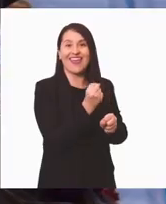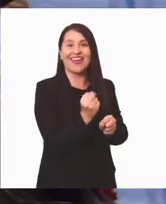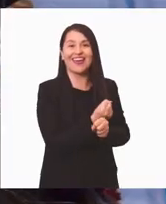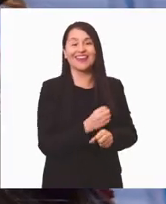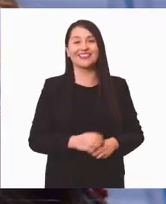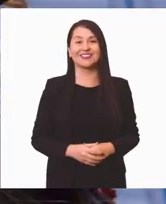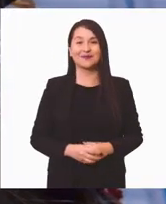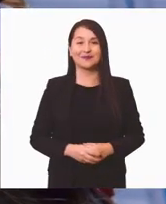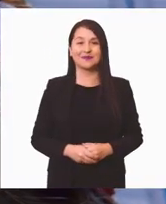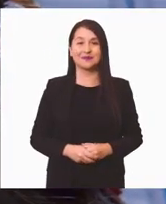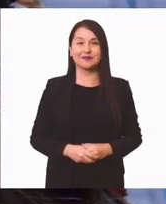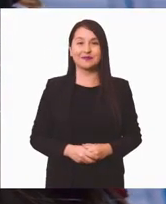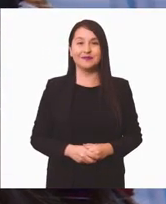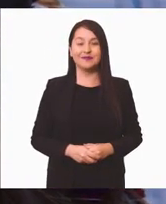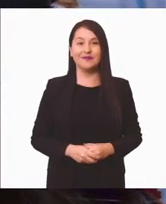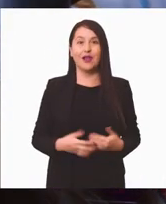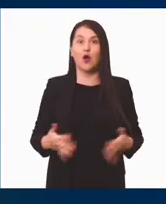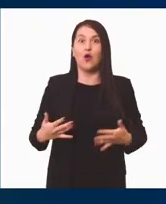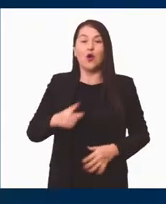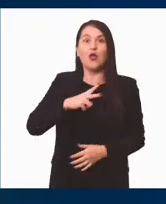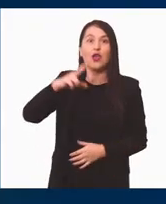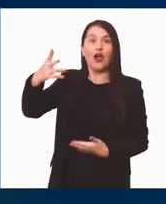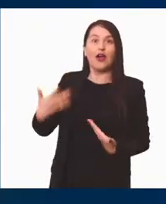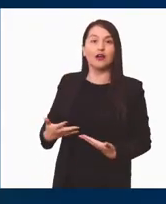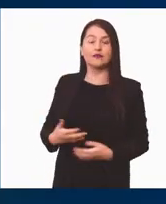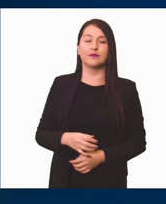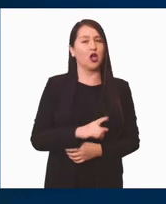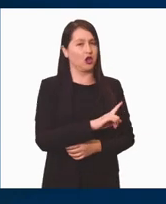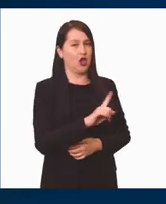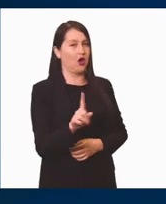extraprogramáticas. ¡Dios santo! ¡Ey, no!